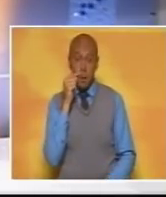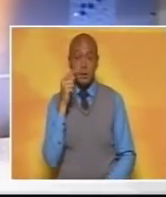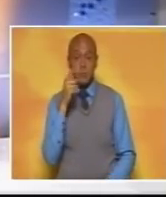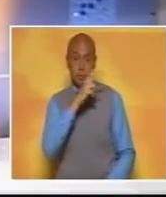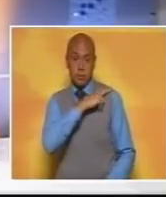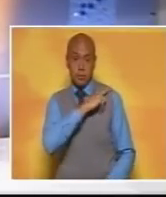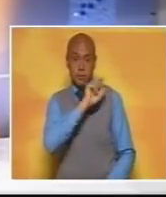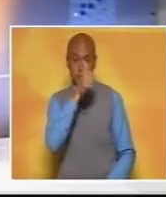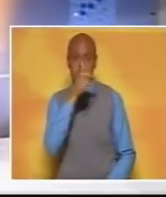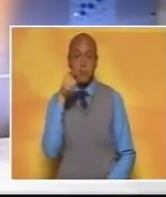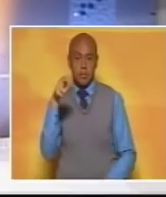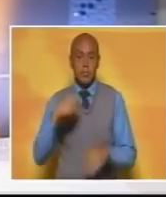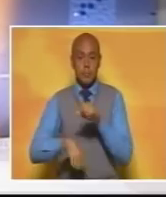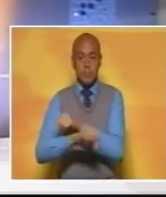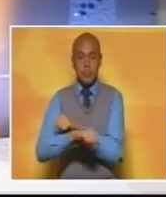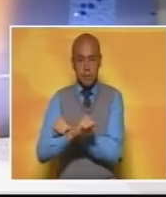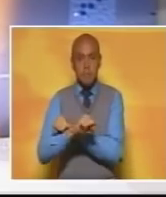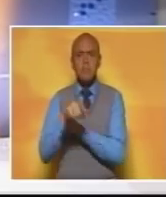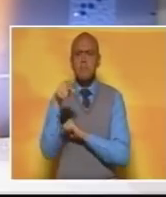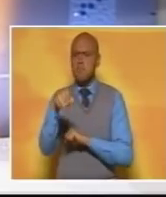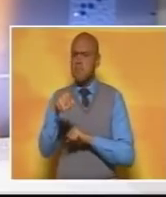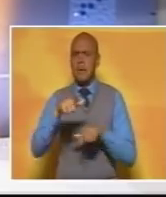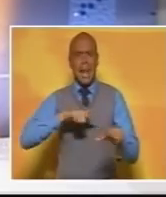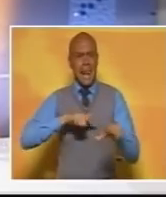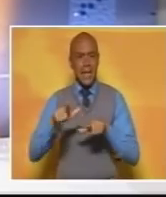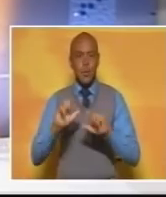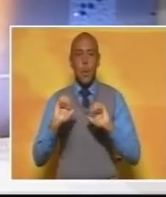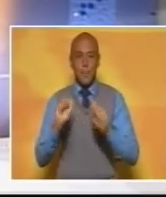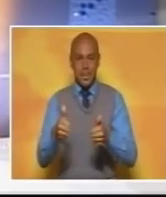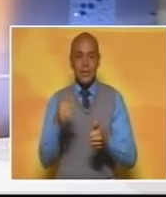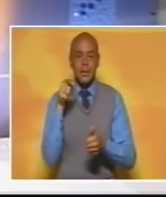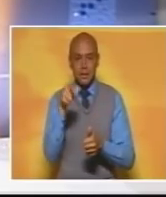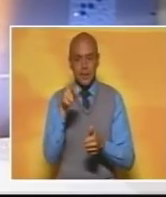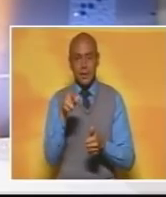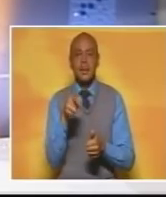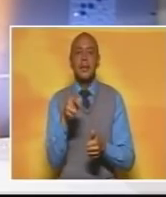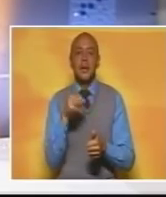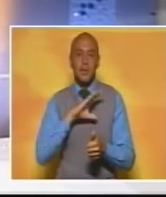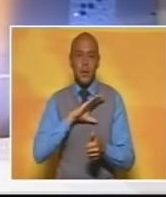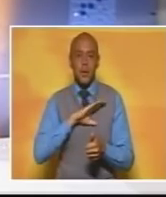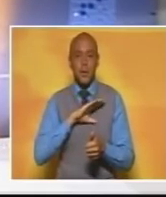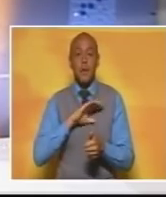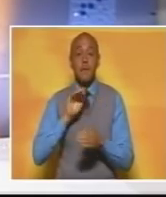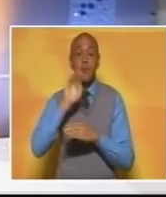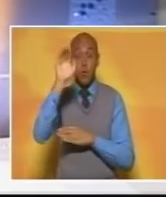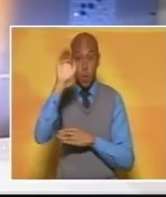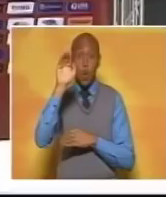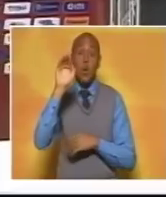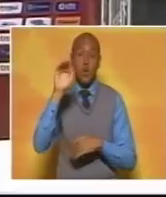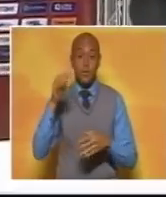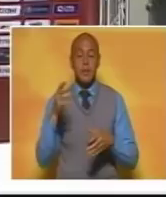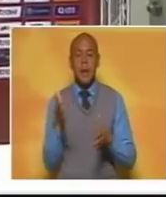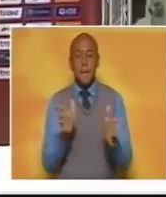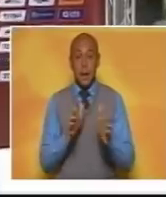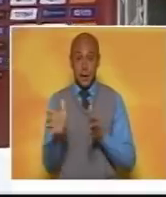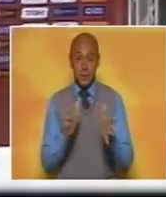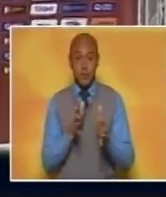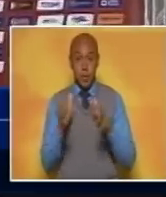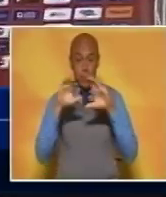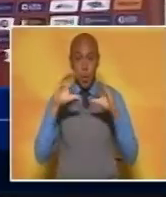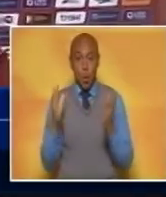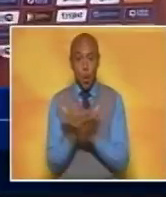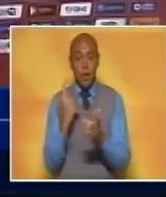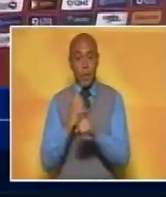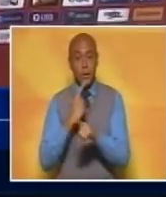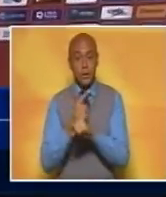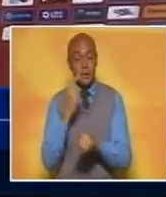aseguró ayer que el combinado estará listo para el inicio de las eliminatorias mundialistas en marzo. Dudamel afirmó que va a resultar